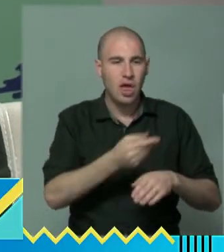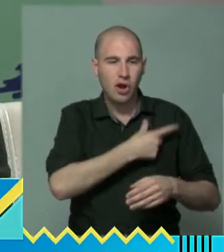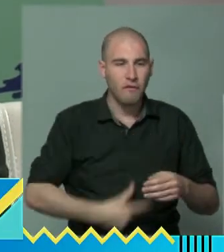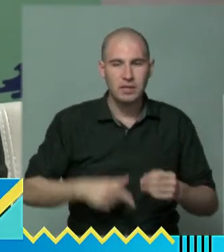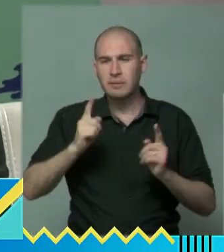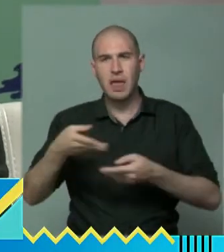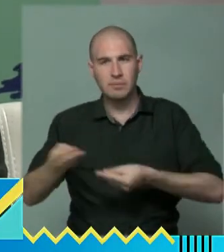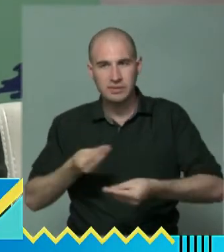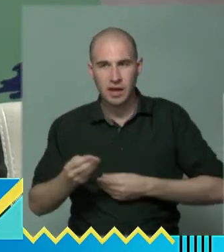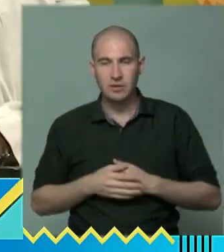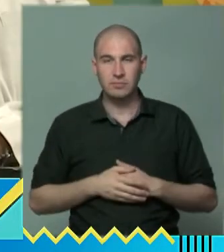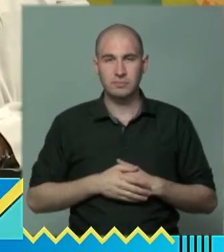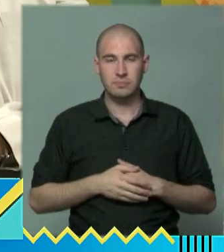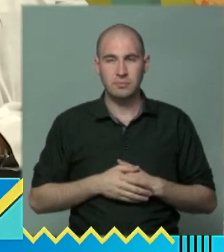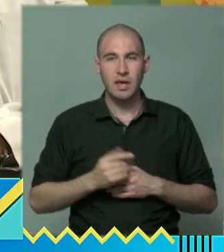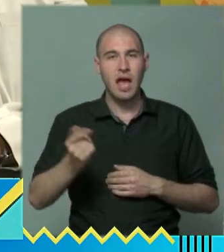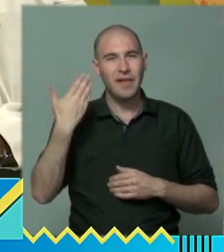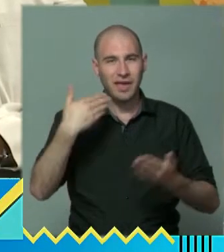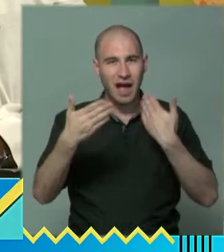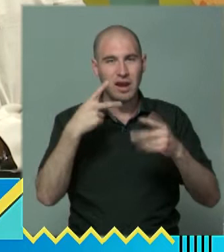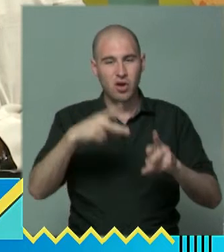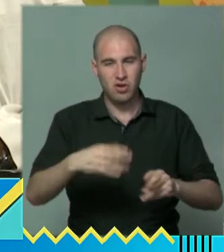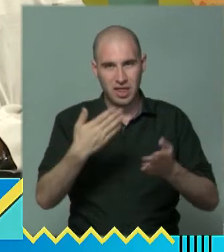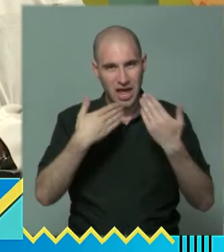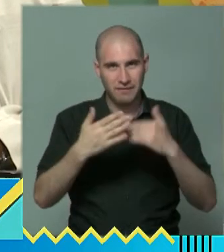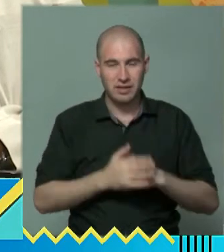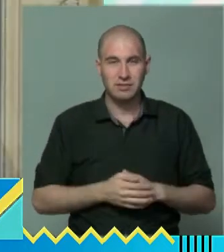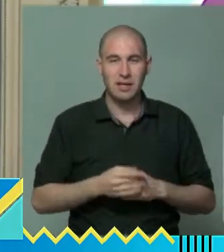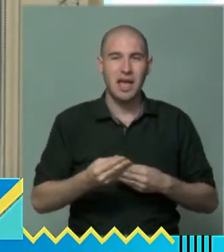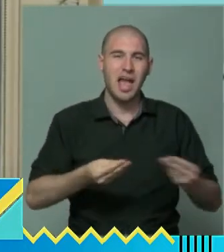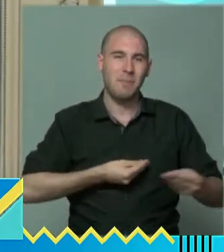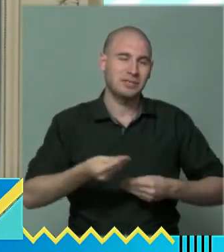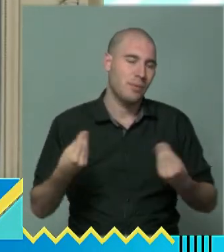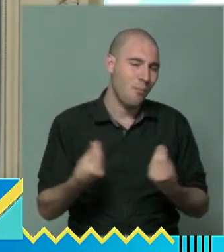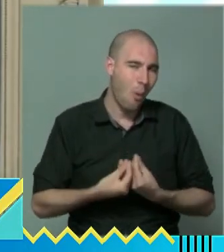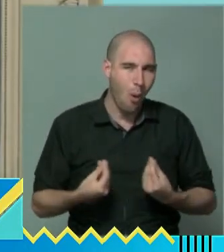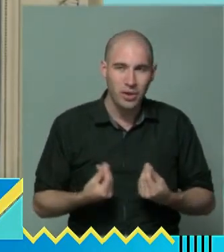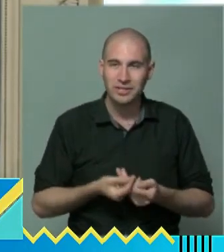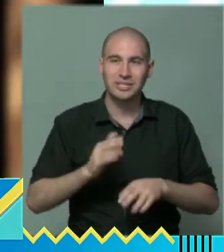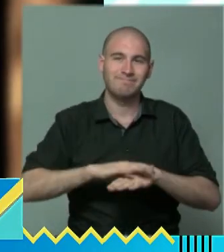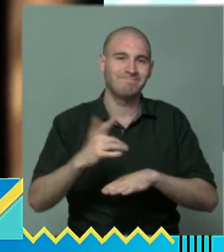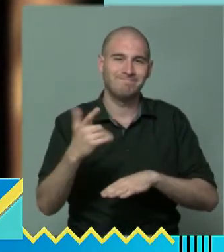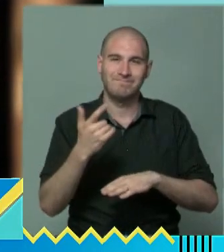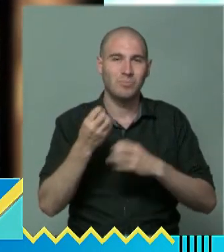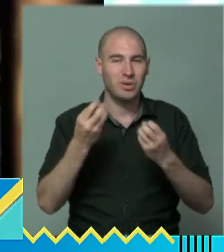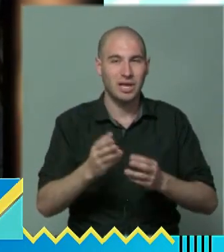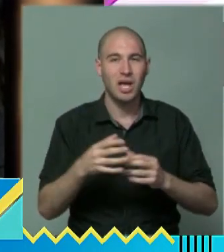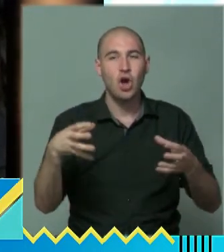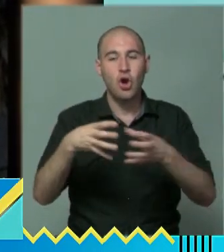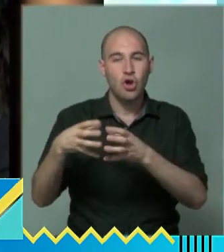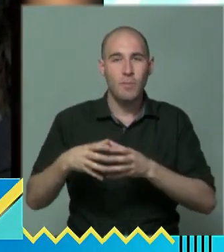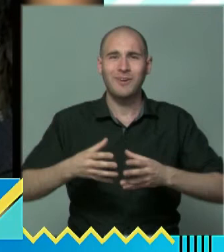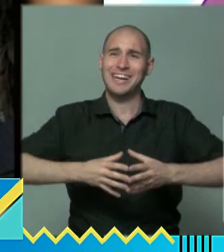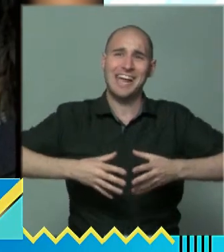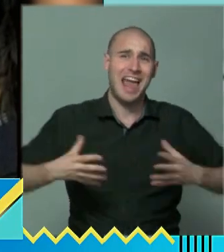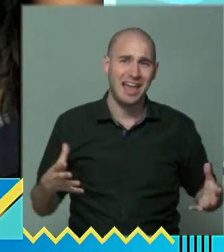empresario. Miren, que lo hablábamos recién en el corte, muchos empresarios no van a tener responsabilidad porque hablábamos en las organizaciones